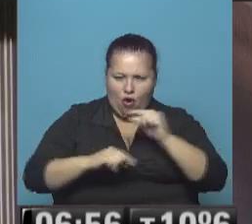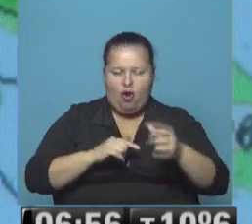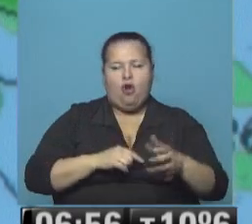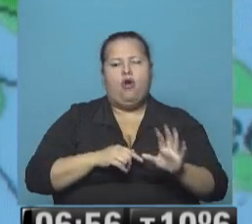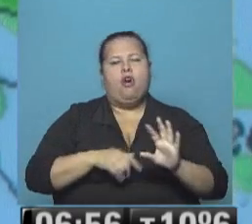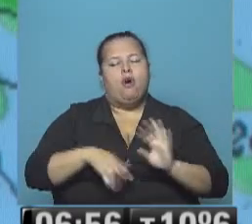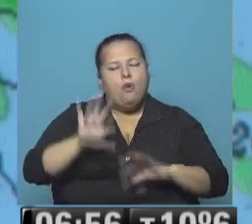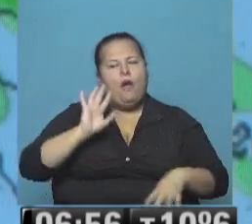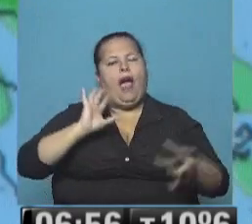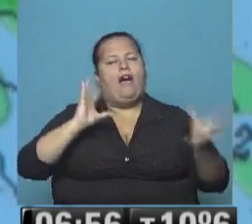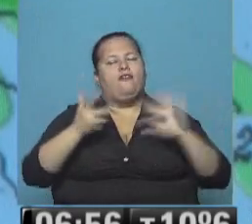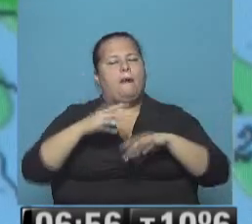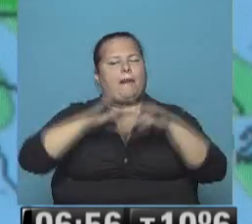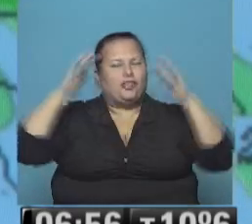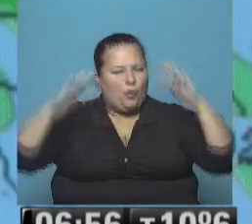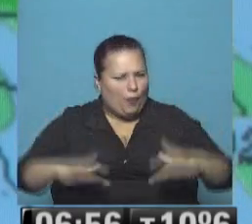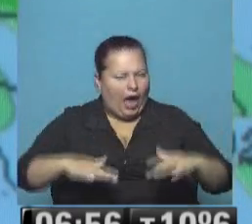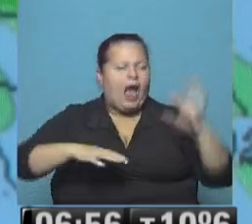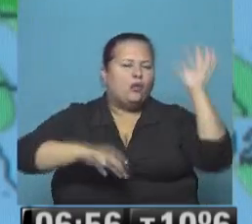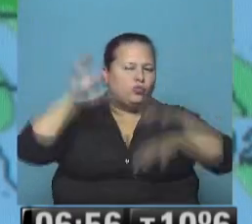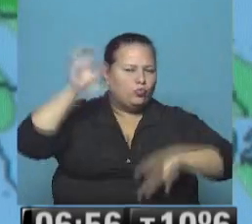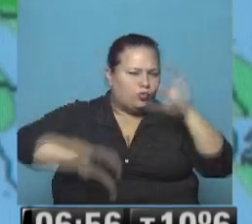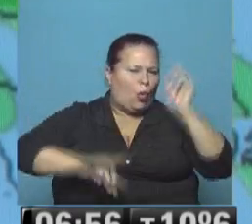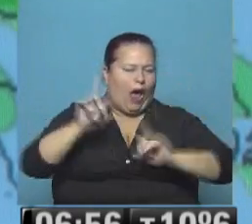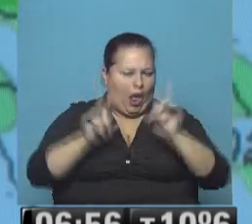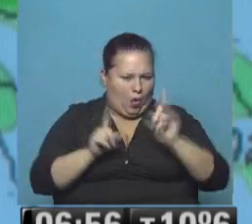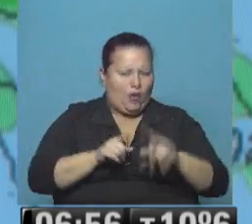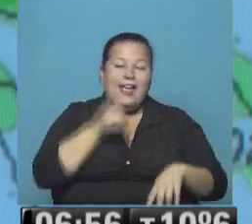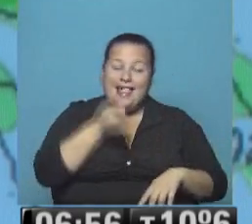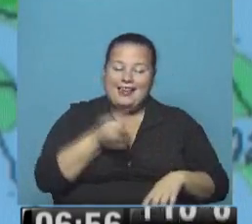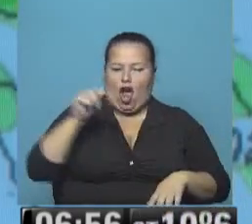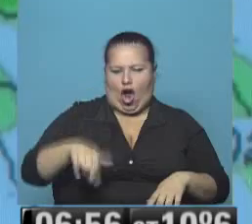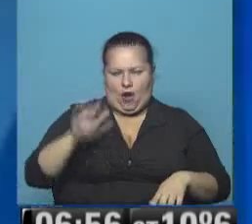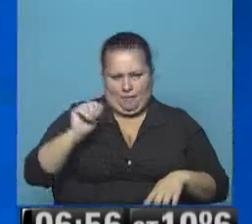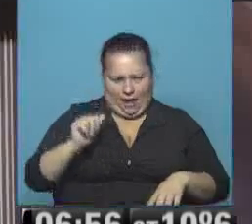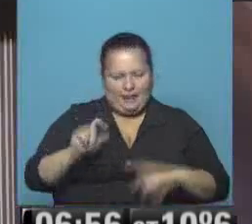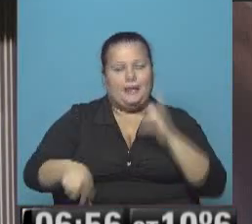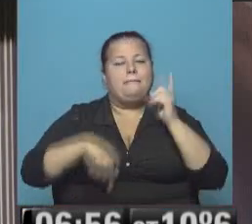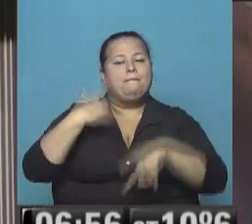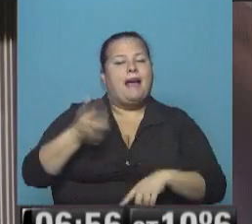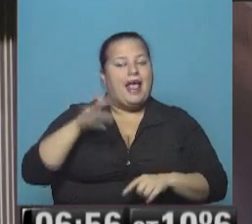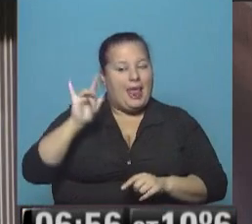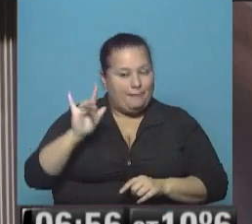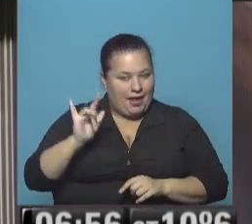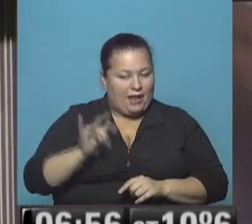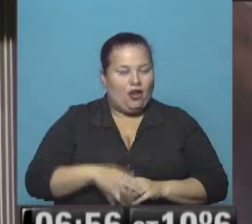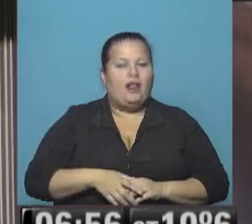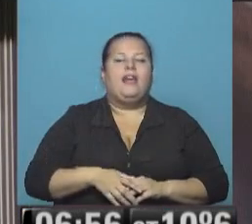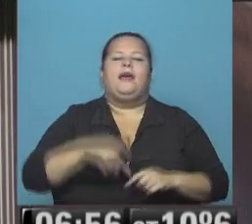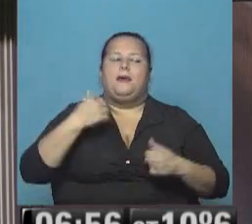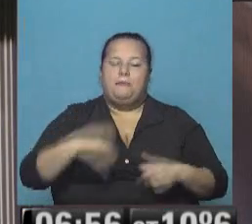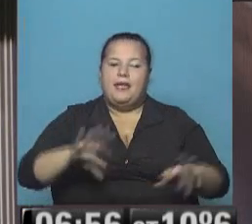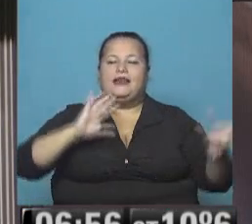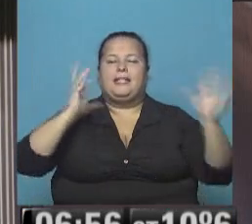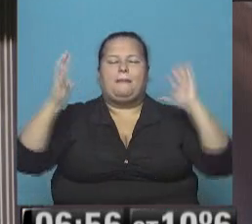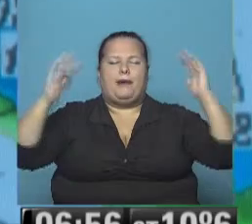empezar a formar su sistema de baja presión que dejará precipitaciones en forma aislada esto es hoy martes mañana miércoles ya comienza el sistema